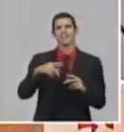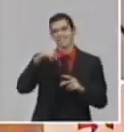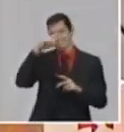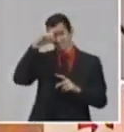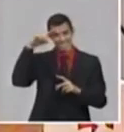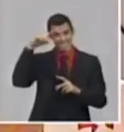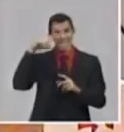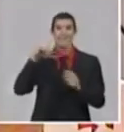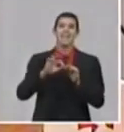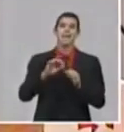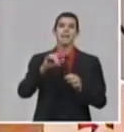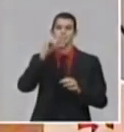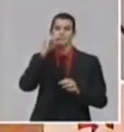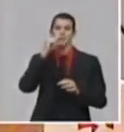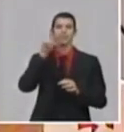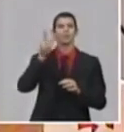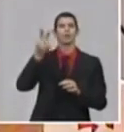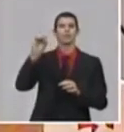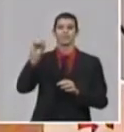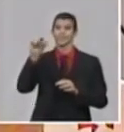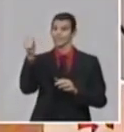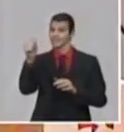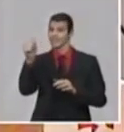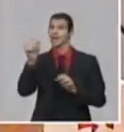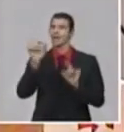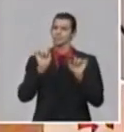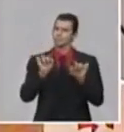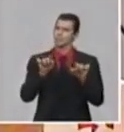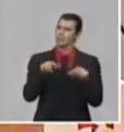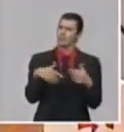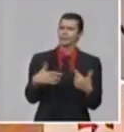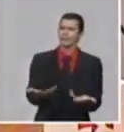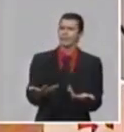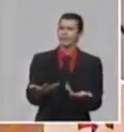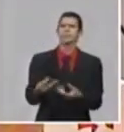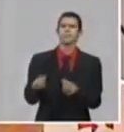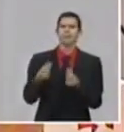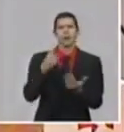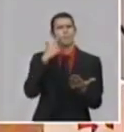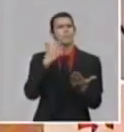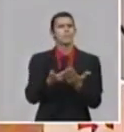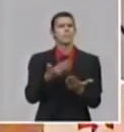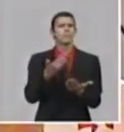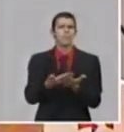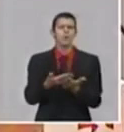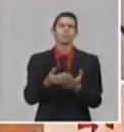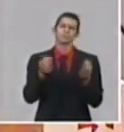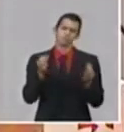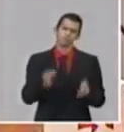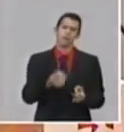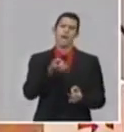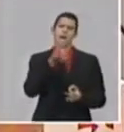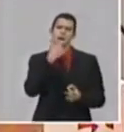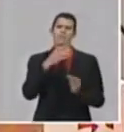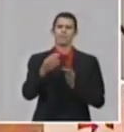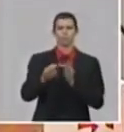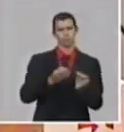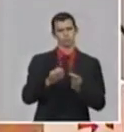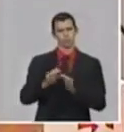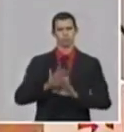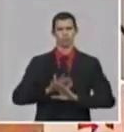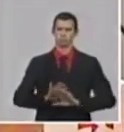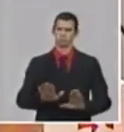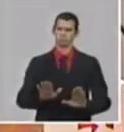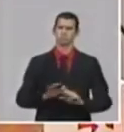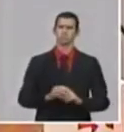preliminares, pero muy satisfactorio para nosotros, porque ya se demostró, se evidenció un efecto antiviral de este